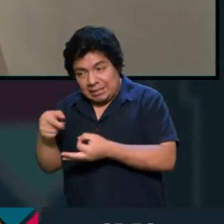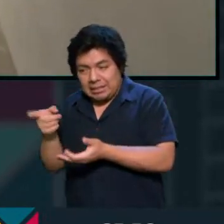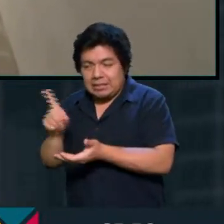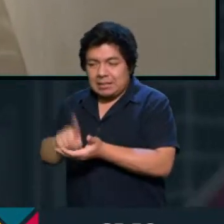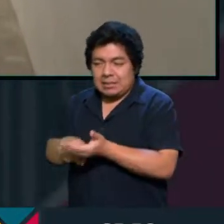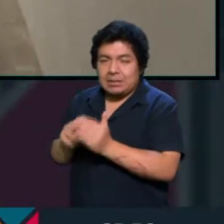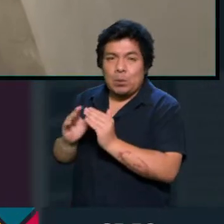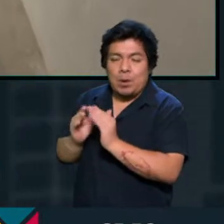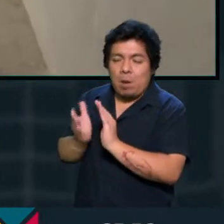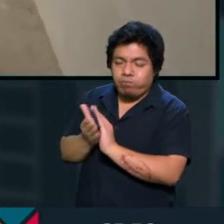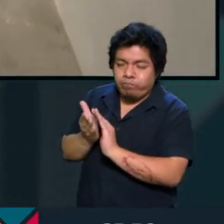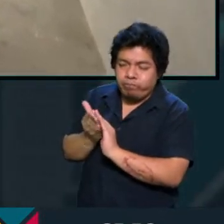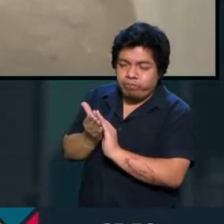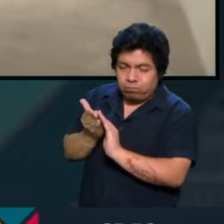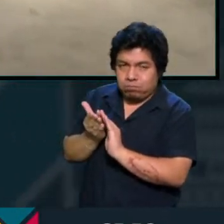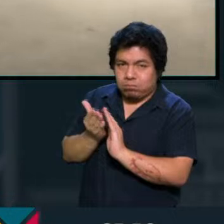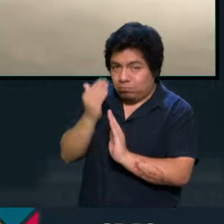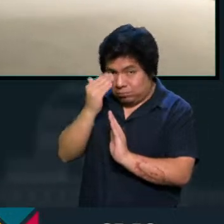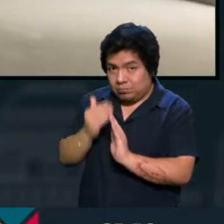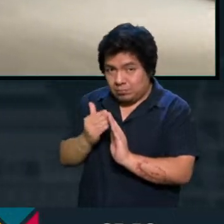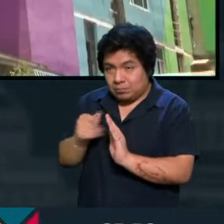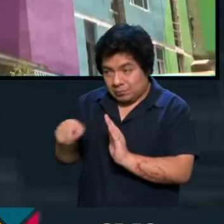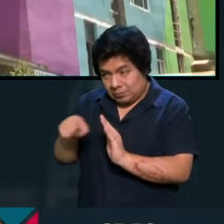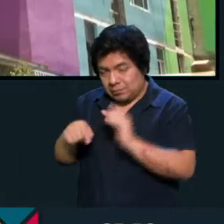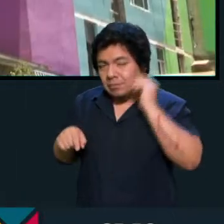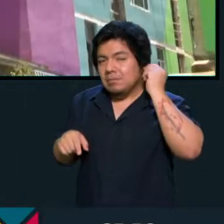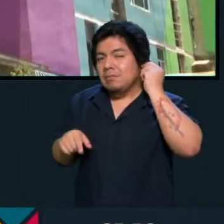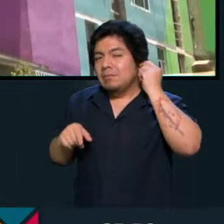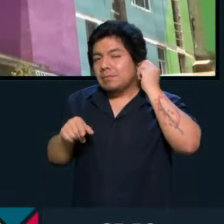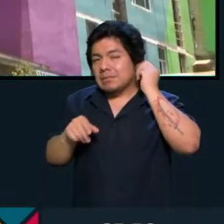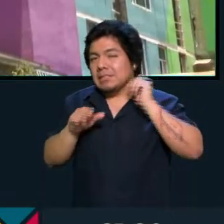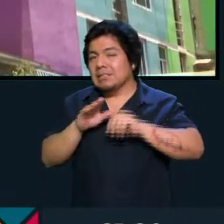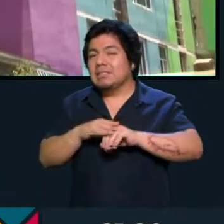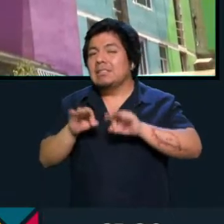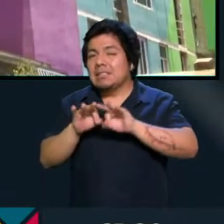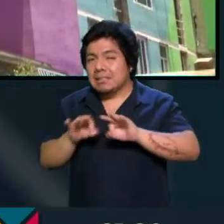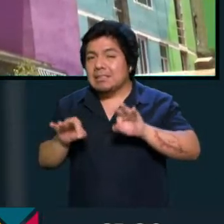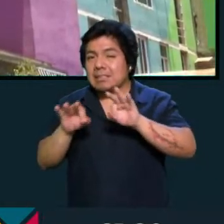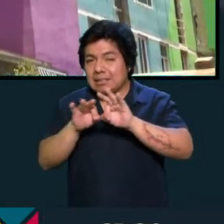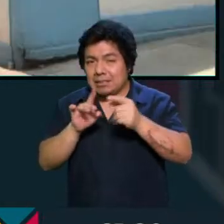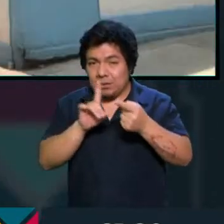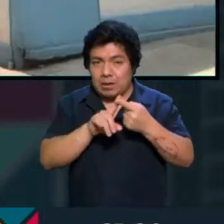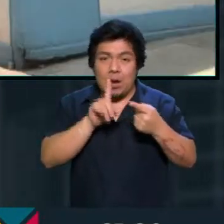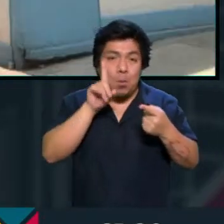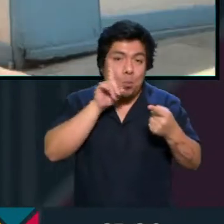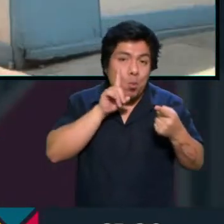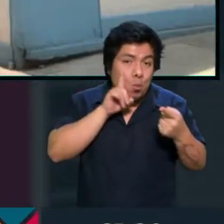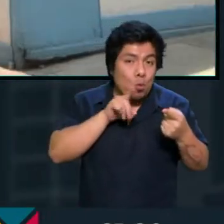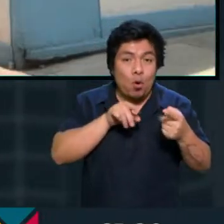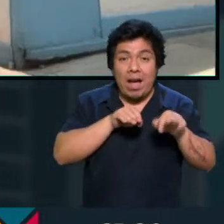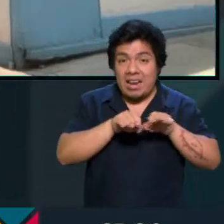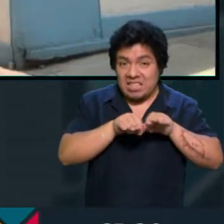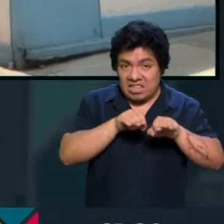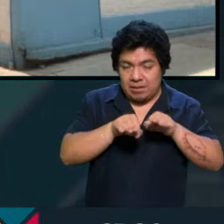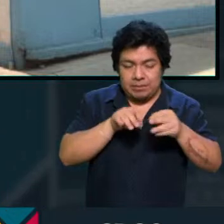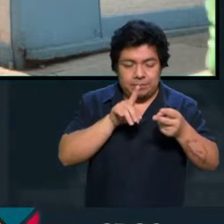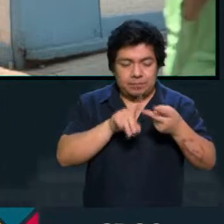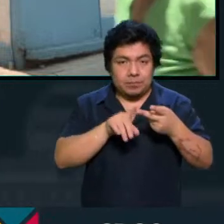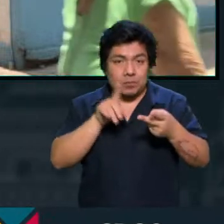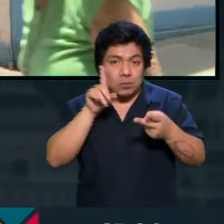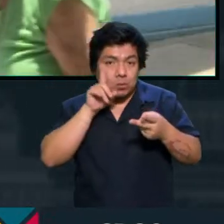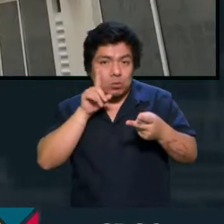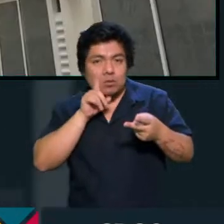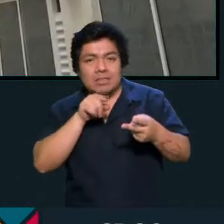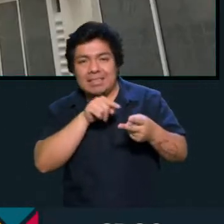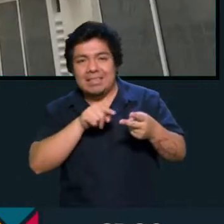esto. Y te digo, se le va a permitir, la prioridad son mujeres trabajadoras, jefas de